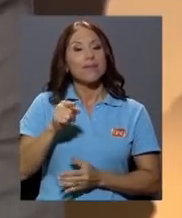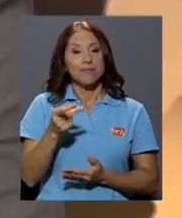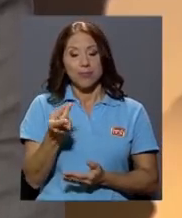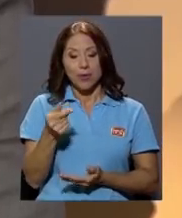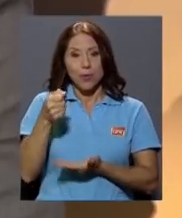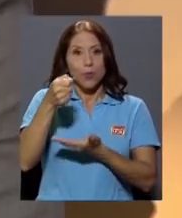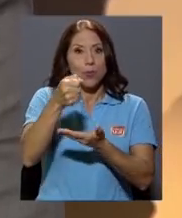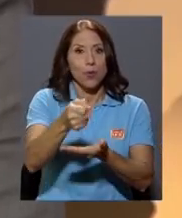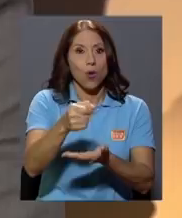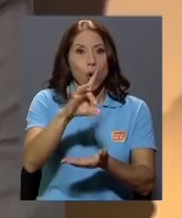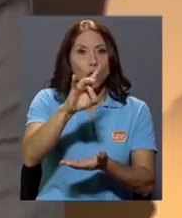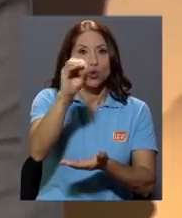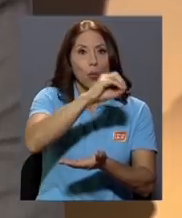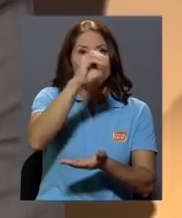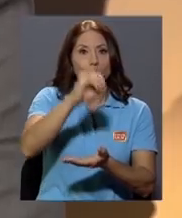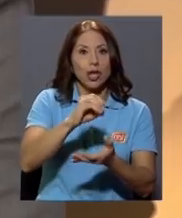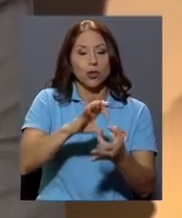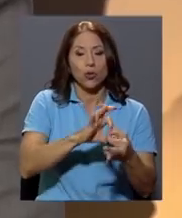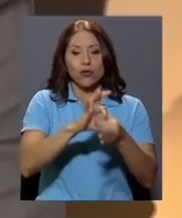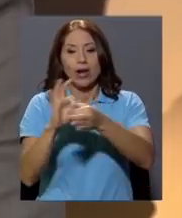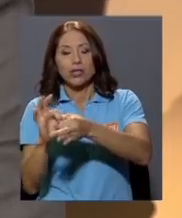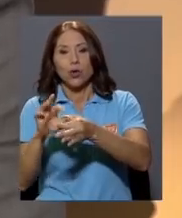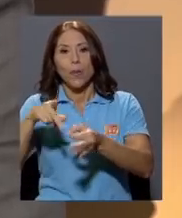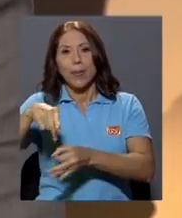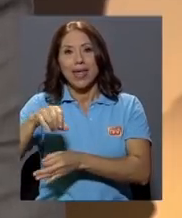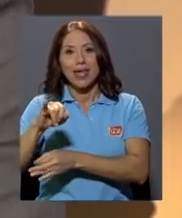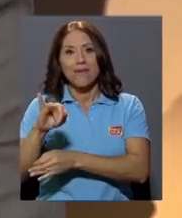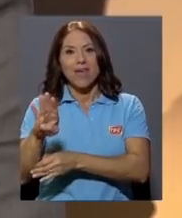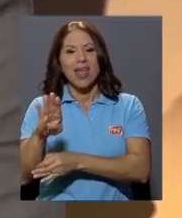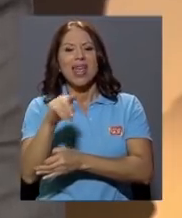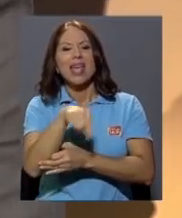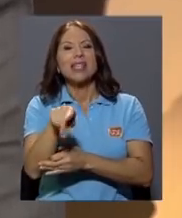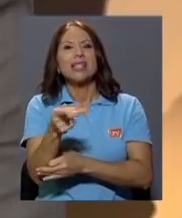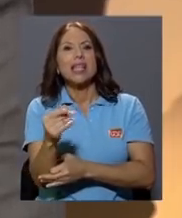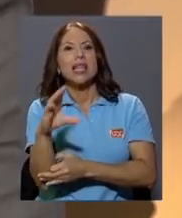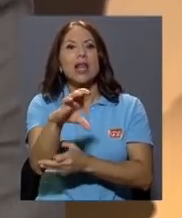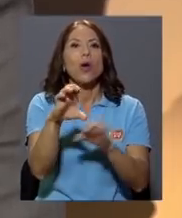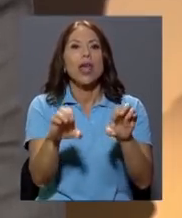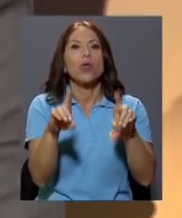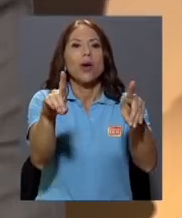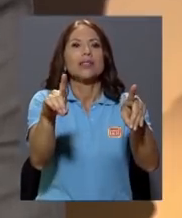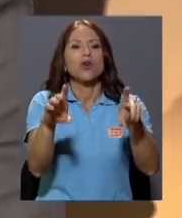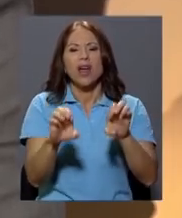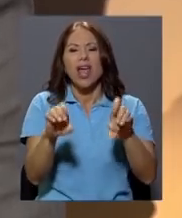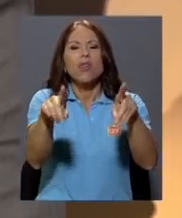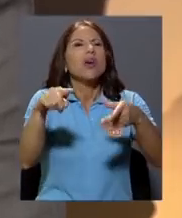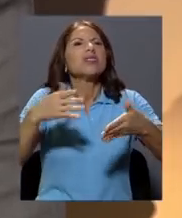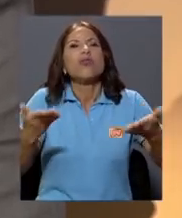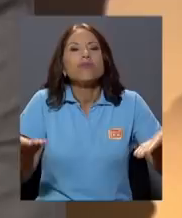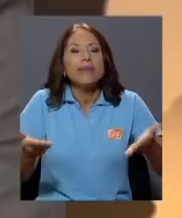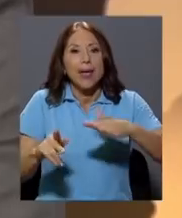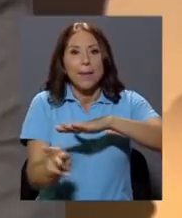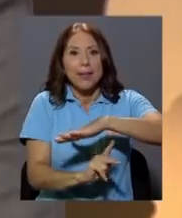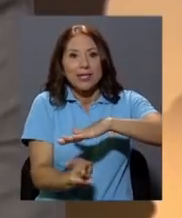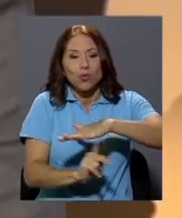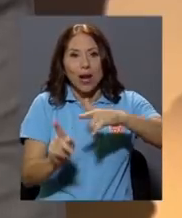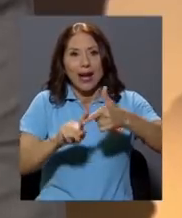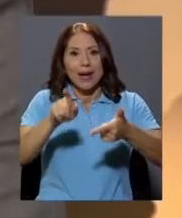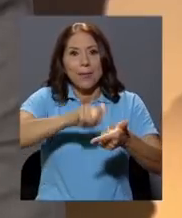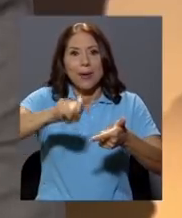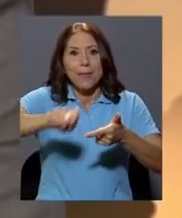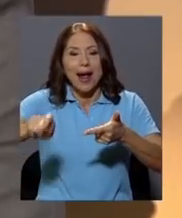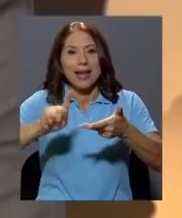en relación con el Producto Interno Bruto en educación, y define educación como educación preescolar, educación